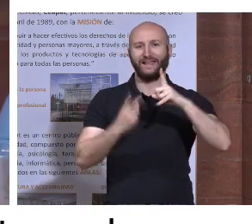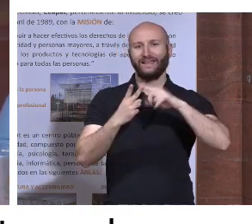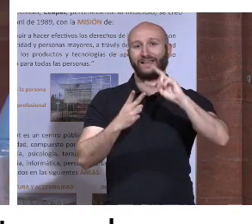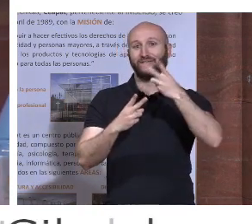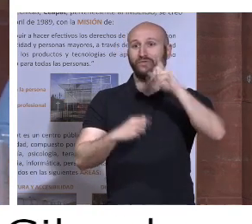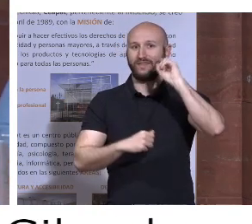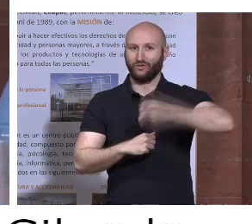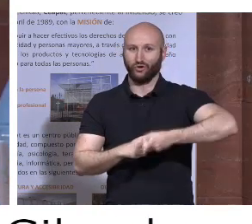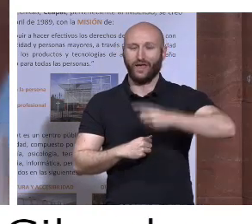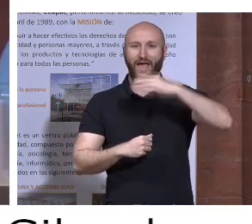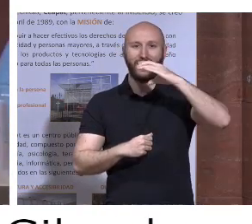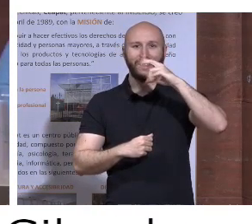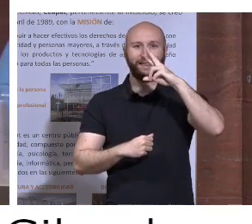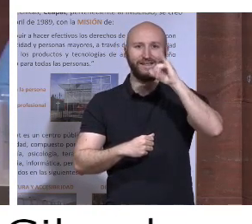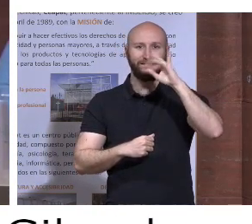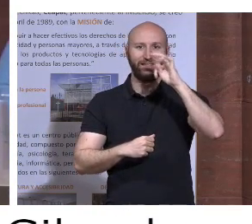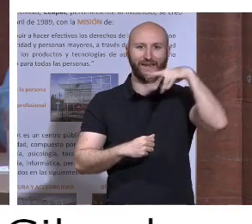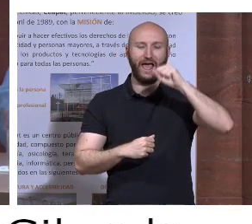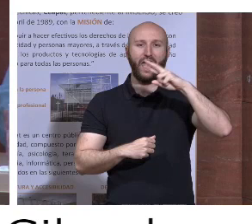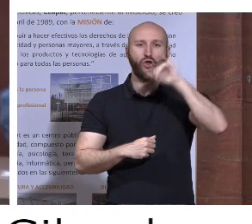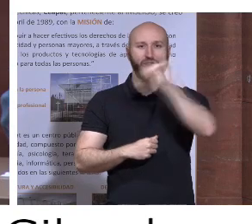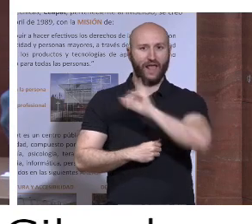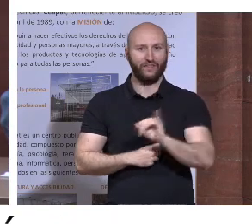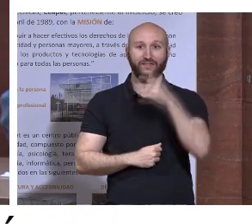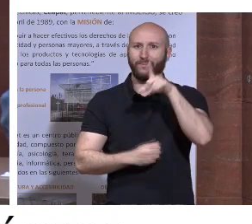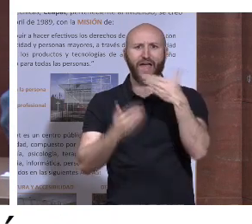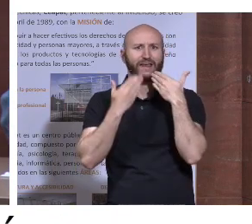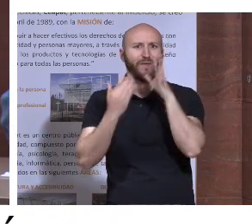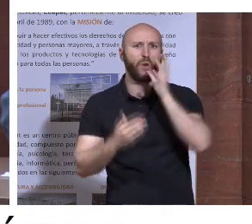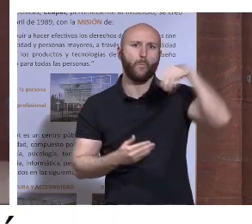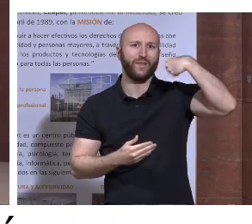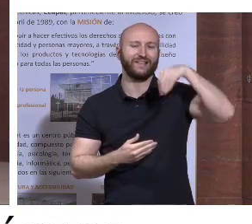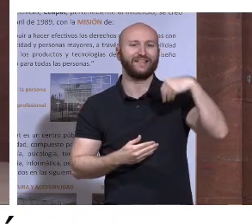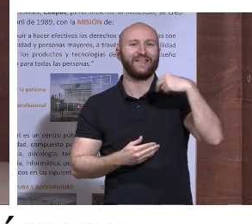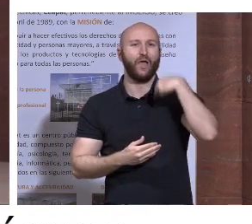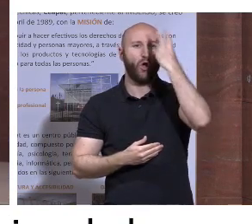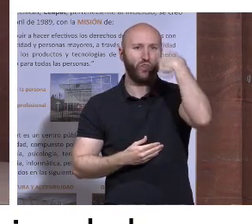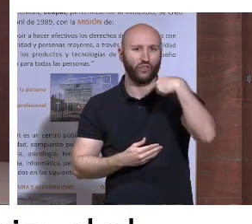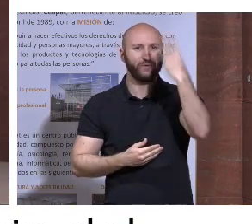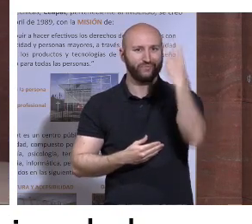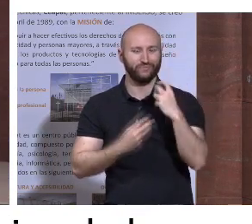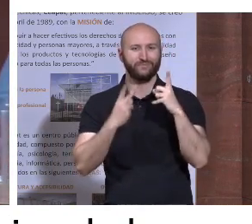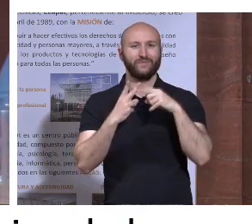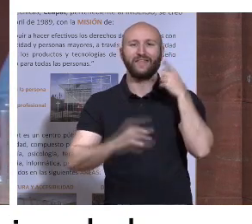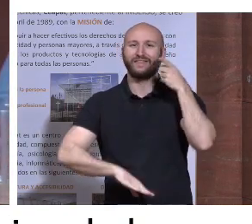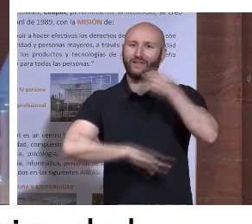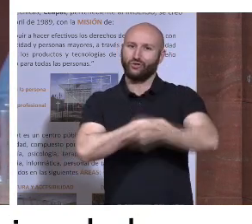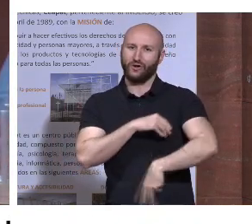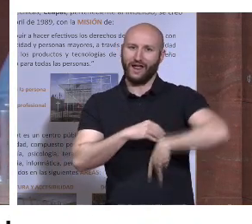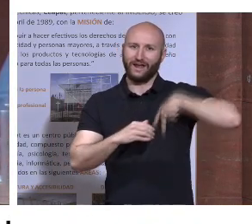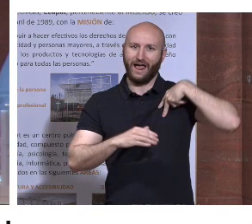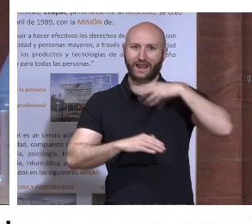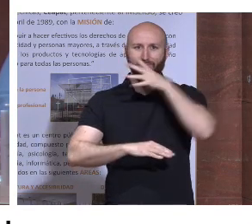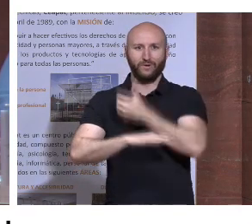Cristina Rodríguez. Agradezco muchísimo la presencia del presidente de la ONCE, del director general de